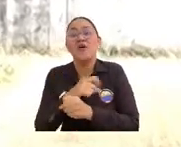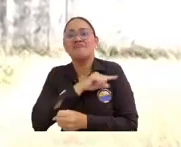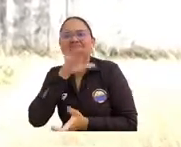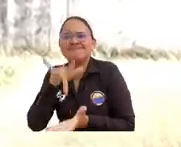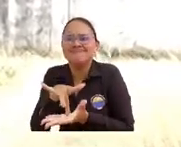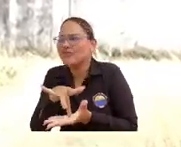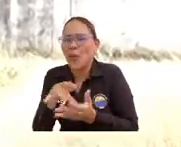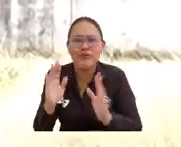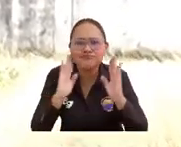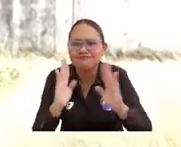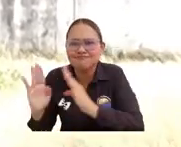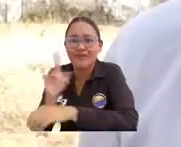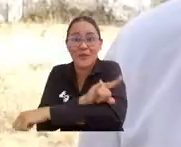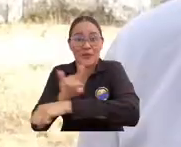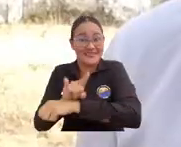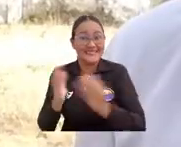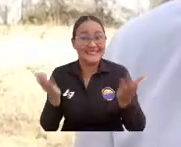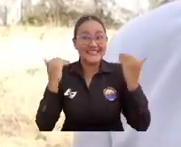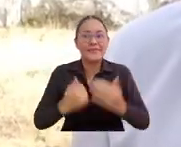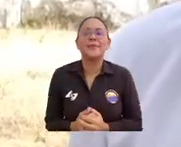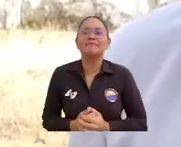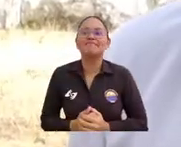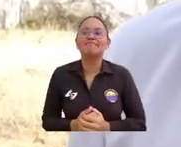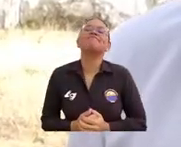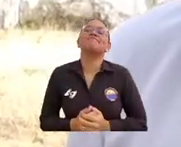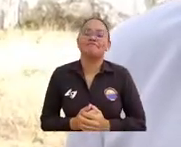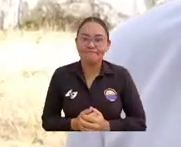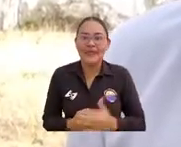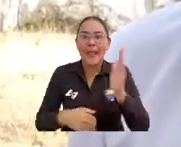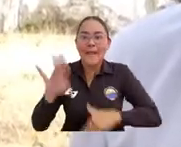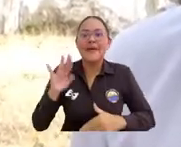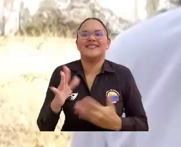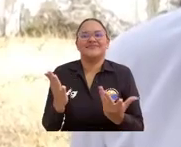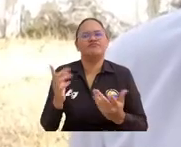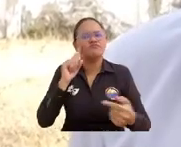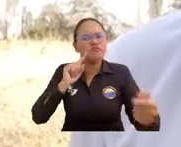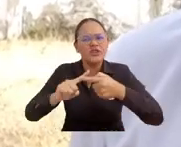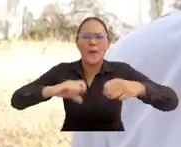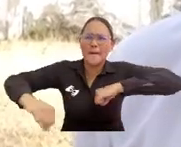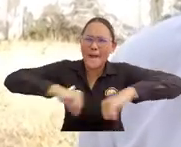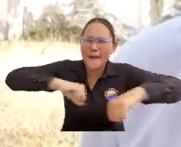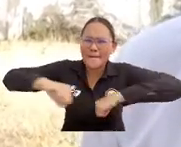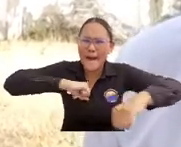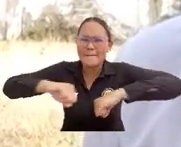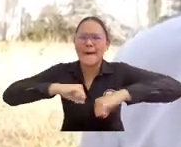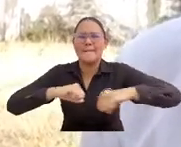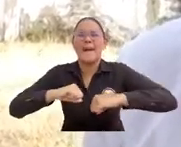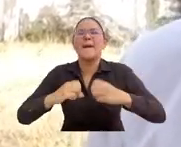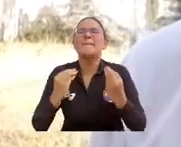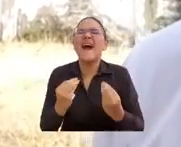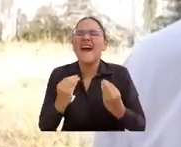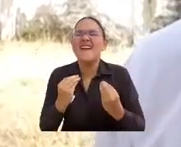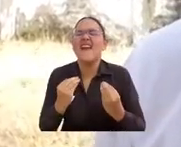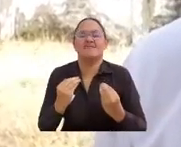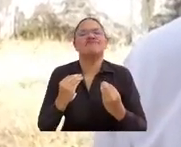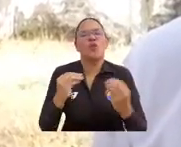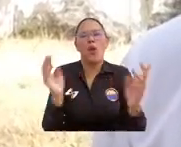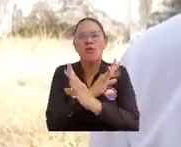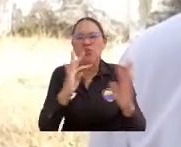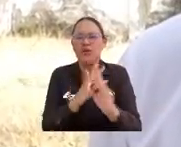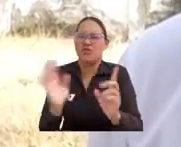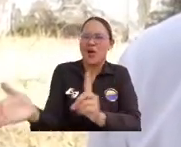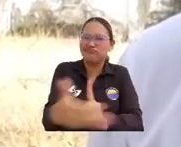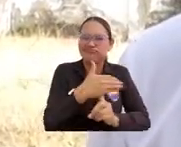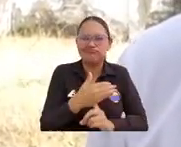vayan a recibir sus clases o viceversa. Generar acciones contra la delincuencia, iniciativas que nos van a fortalecer y tener mejores condiciones